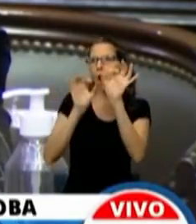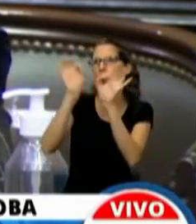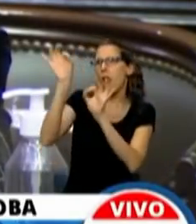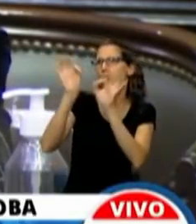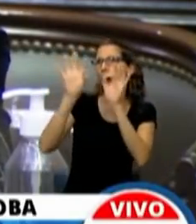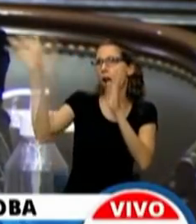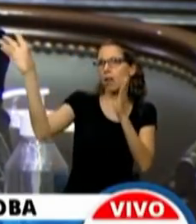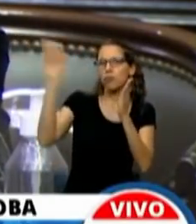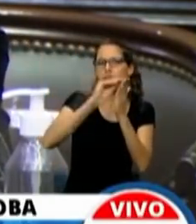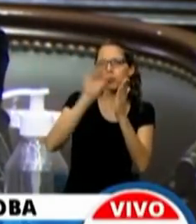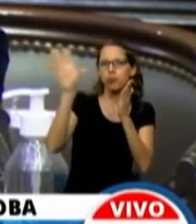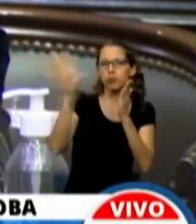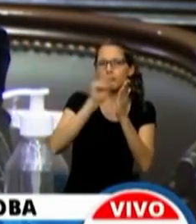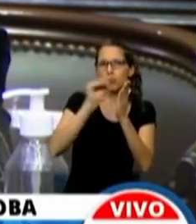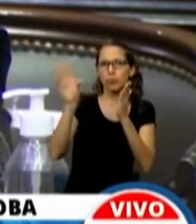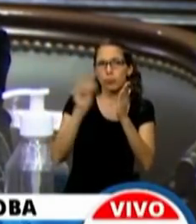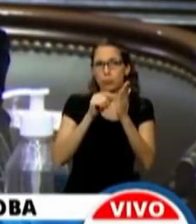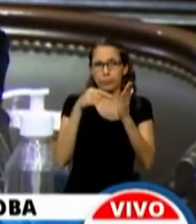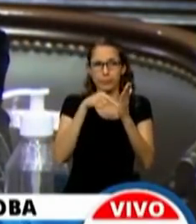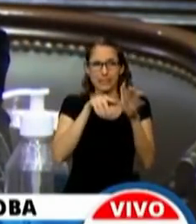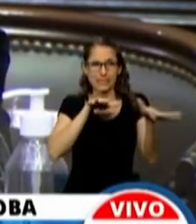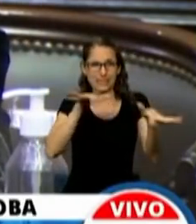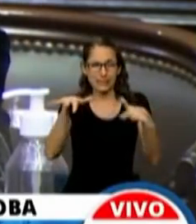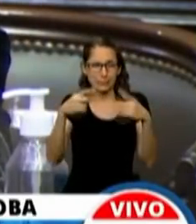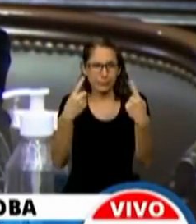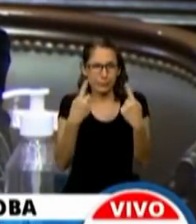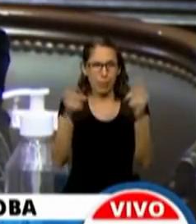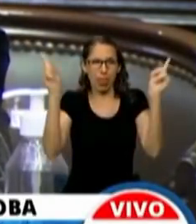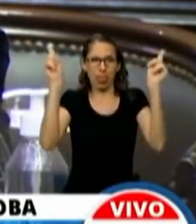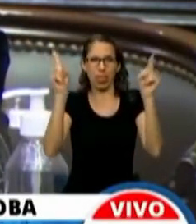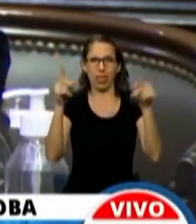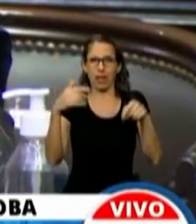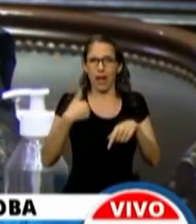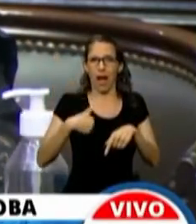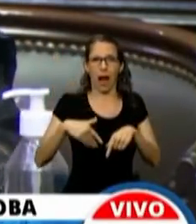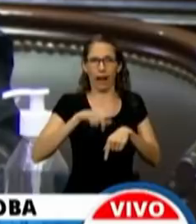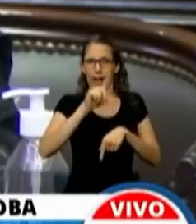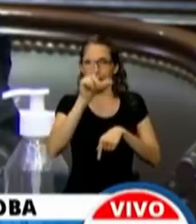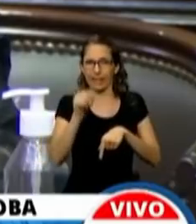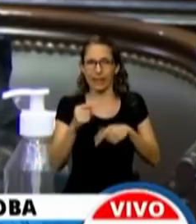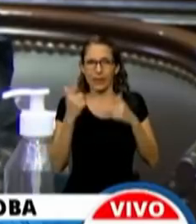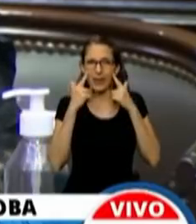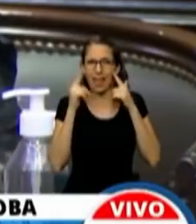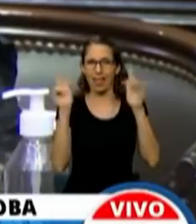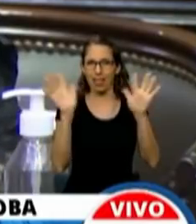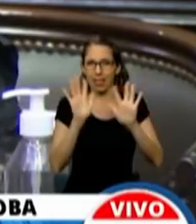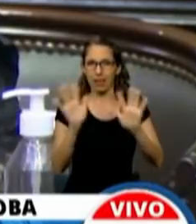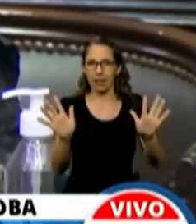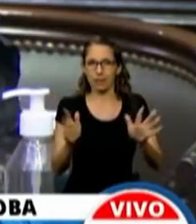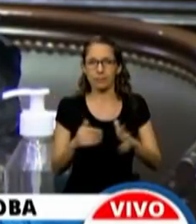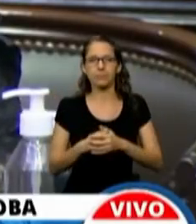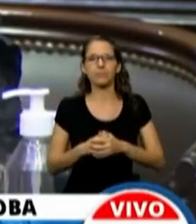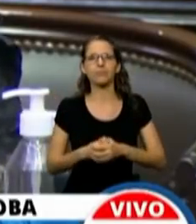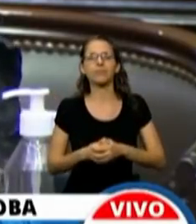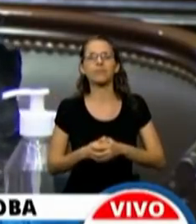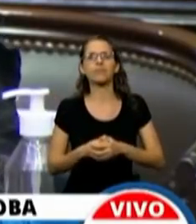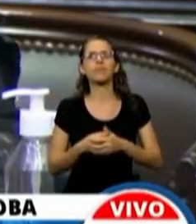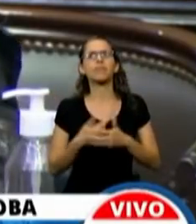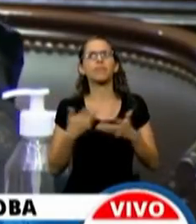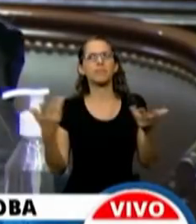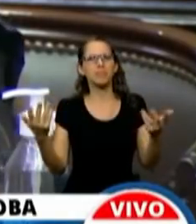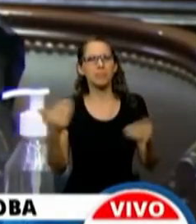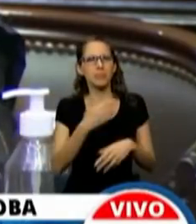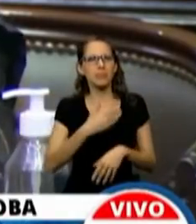seguir trabajando y tratar de resarcir esta situación con el electorado. Creo que el servicio público es